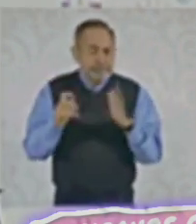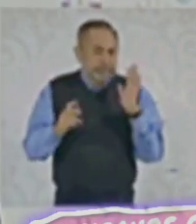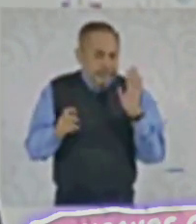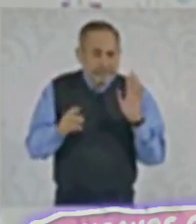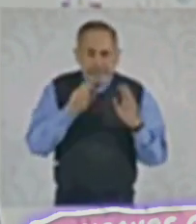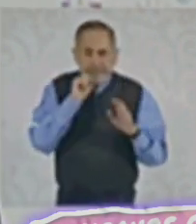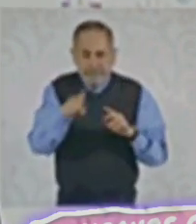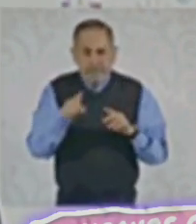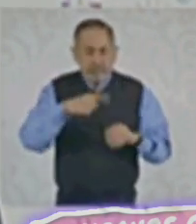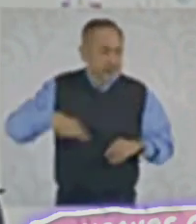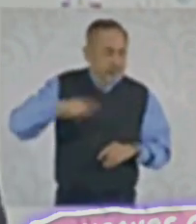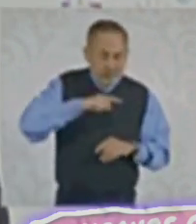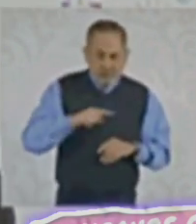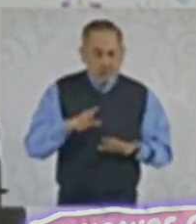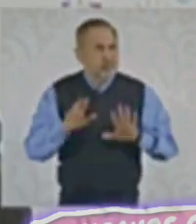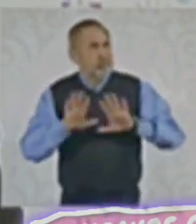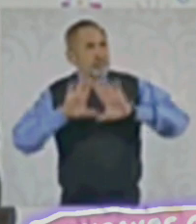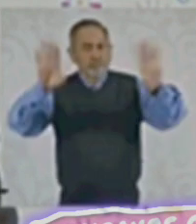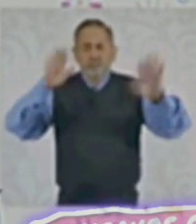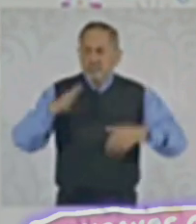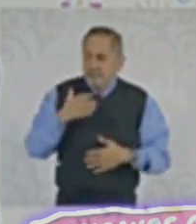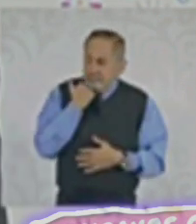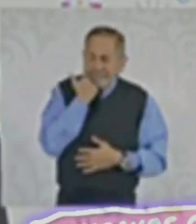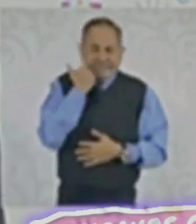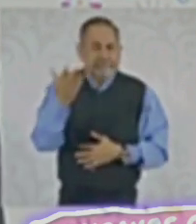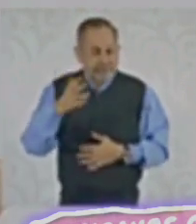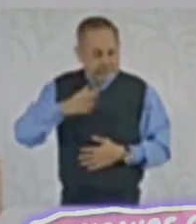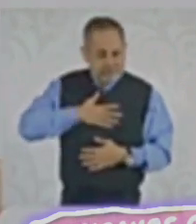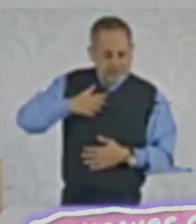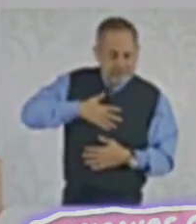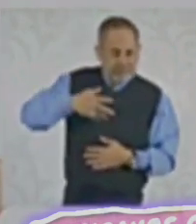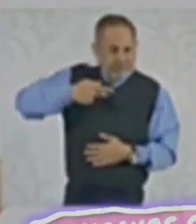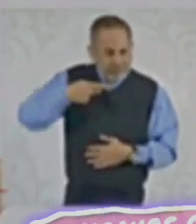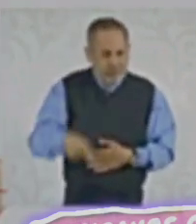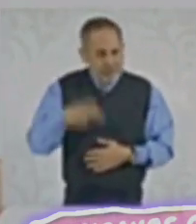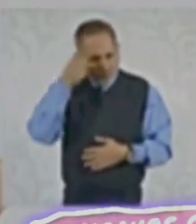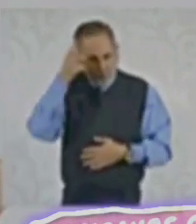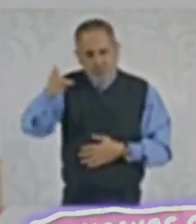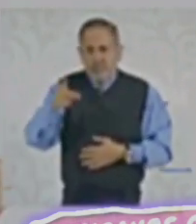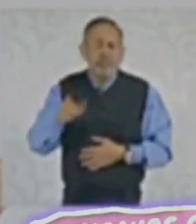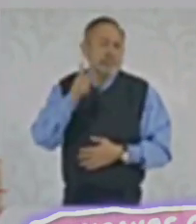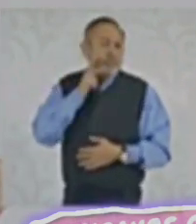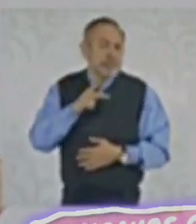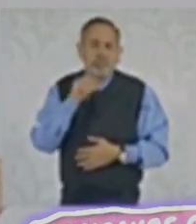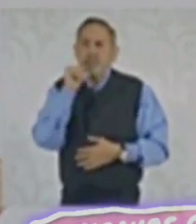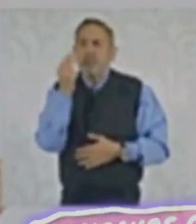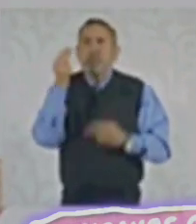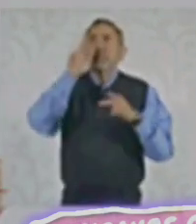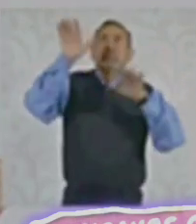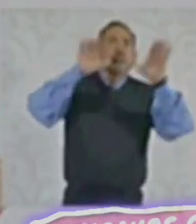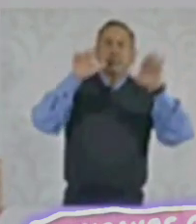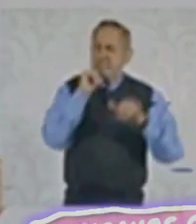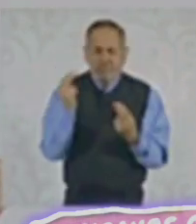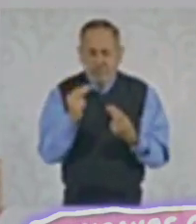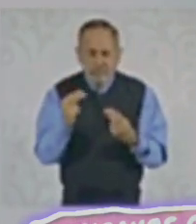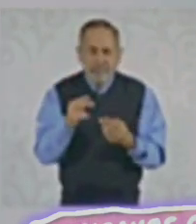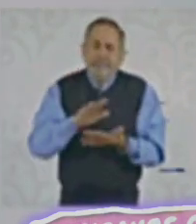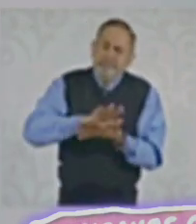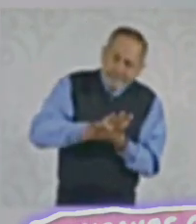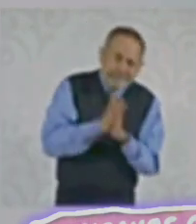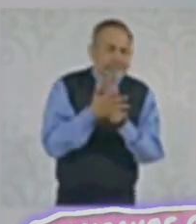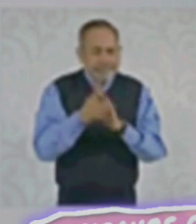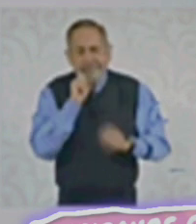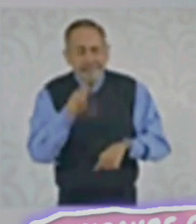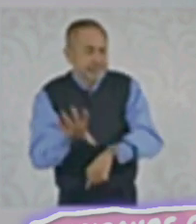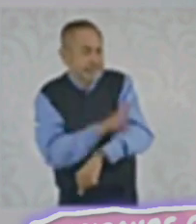además de la soberanía energética, queremos avanzar en la transición energética por motivos ambientales locales y también